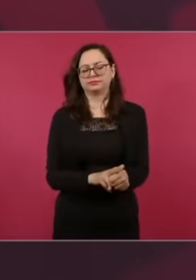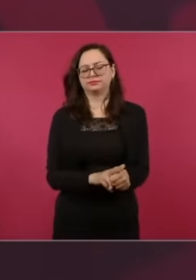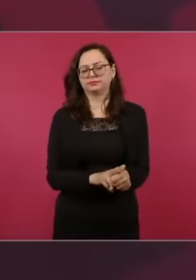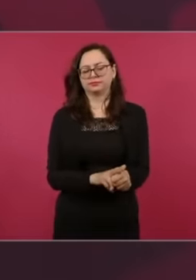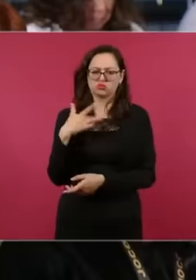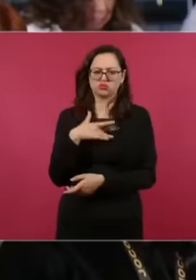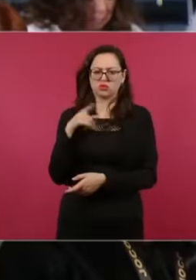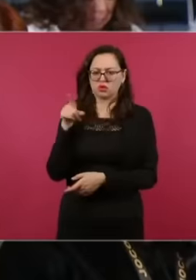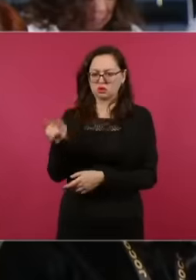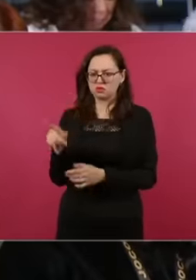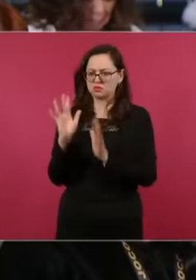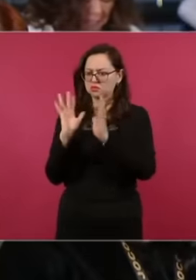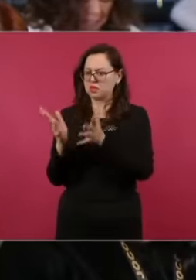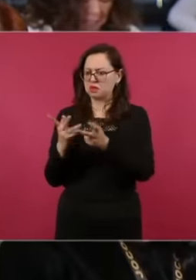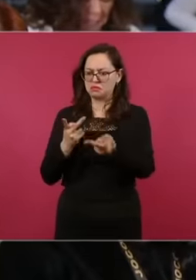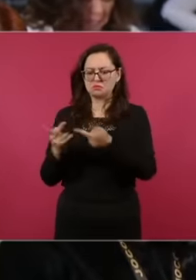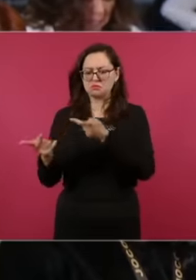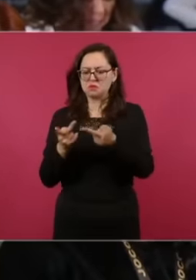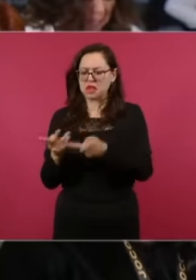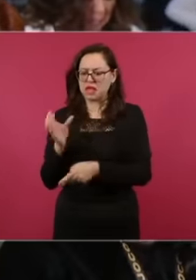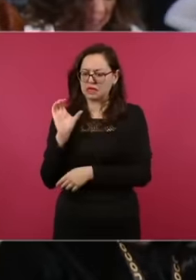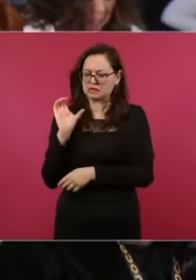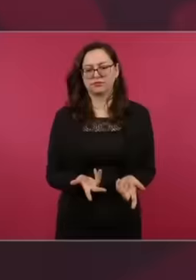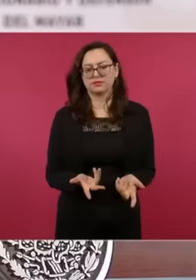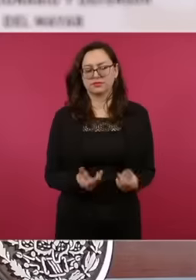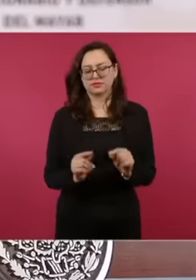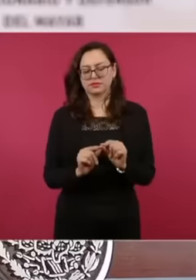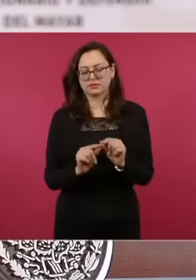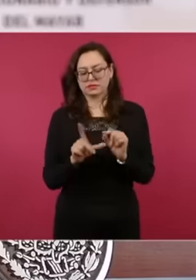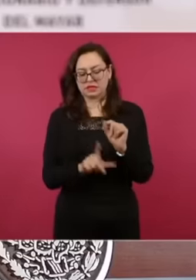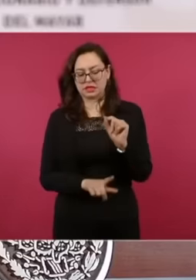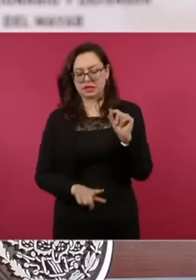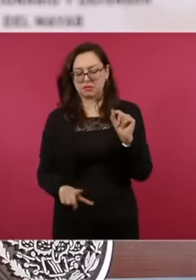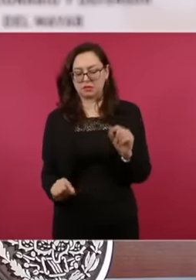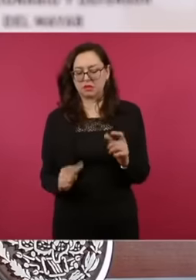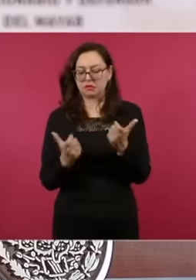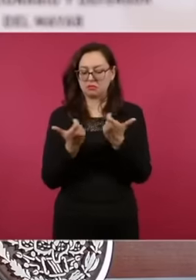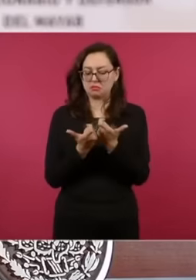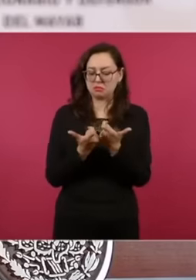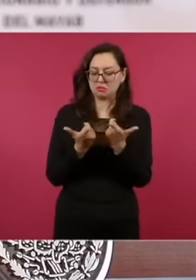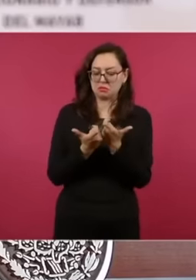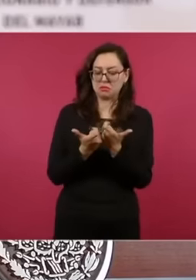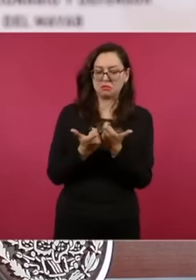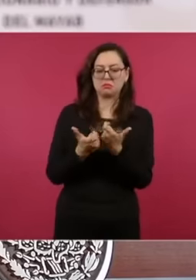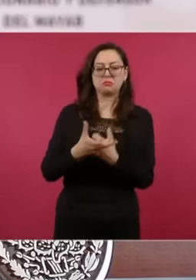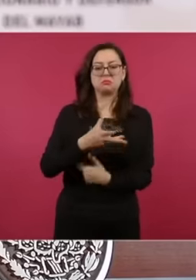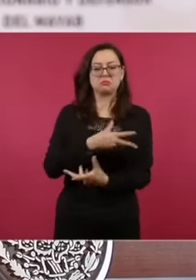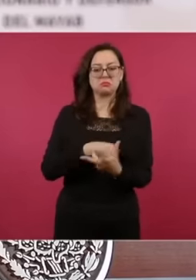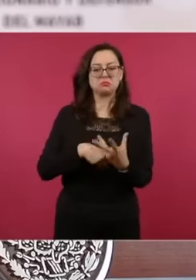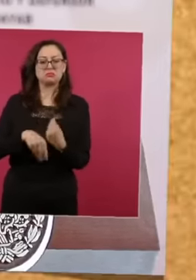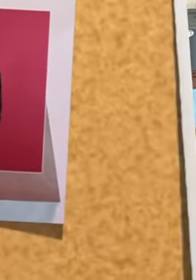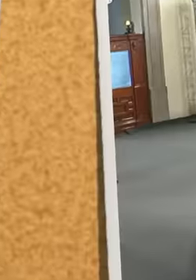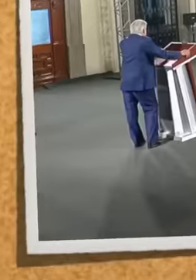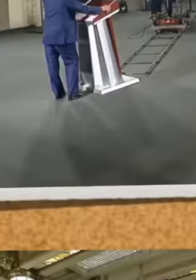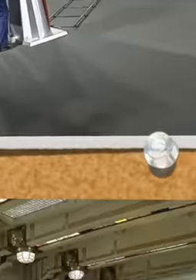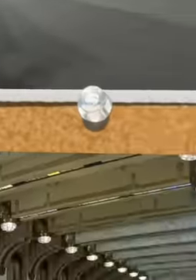esta reportera que quería culpar al presidente por la depreciación del peso frente al dólar.